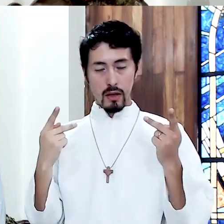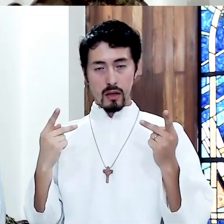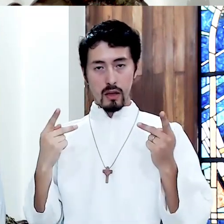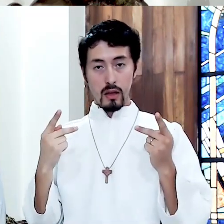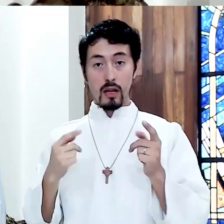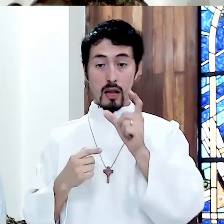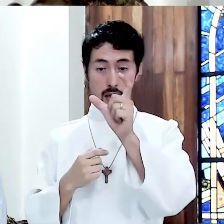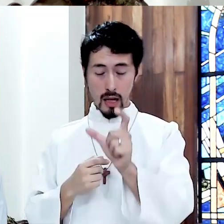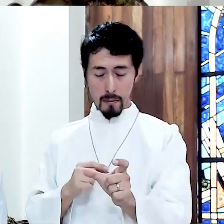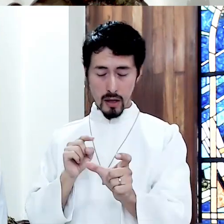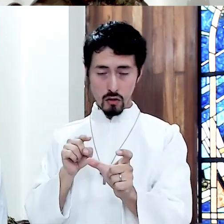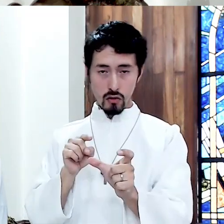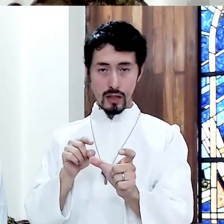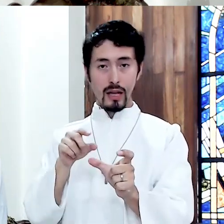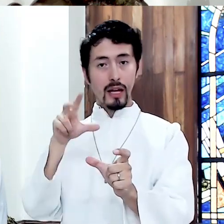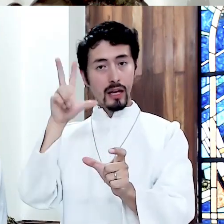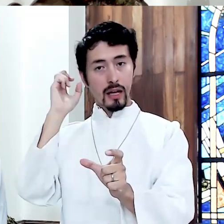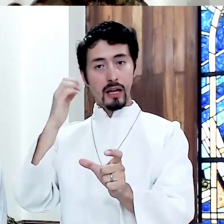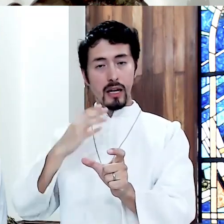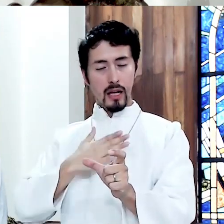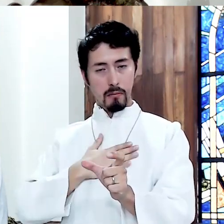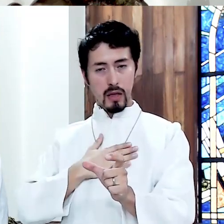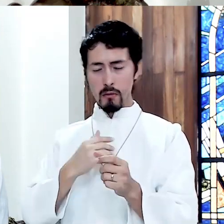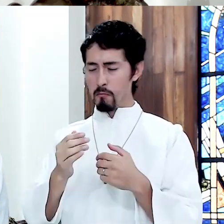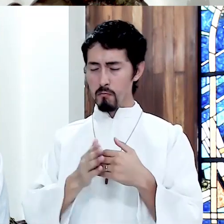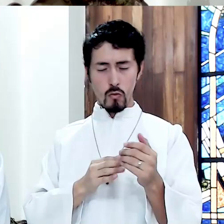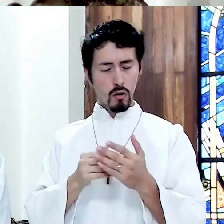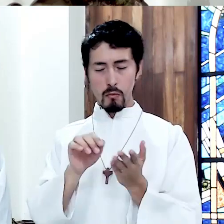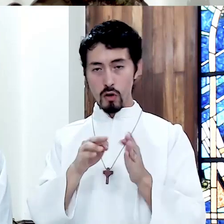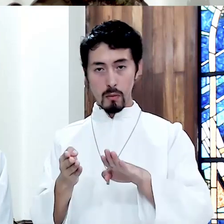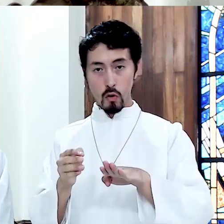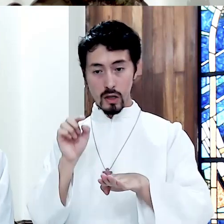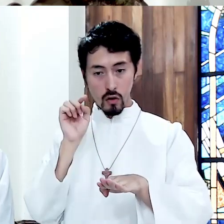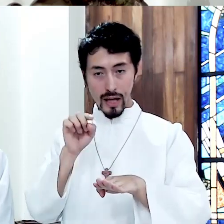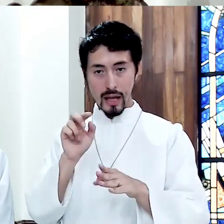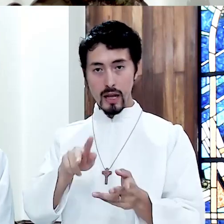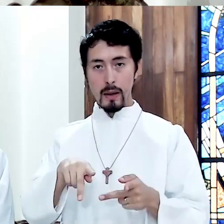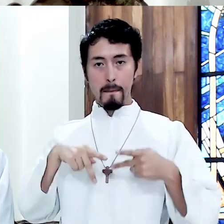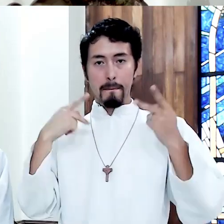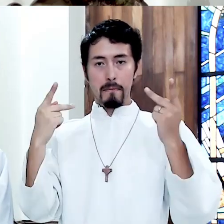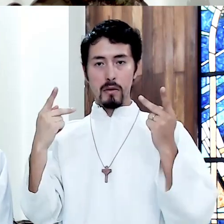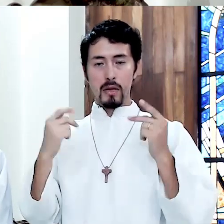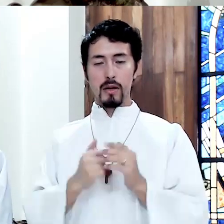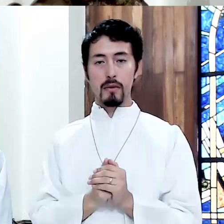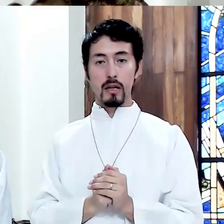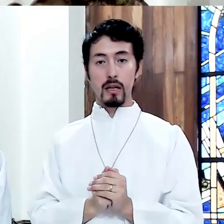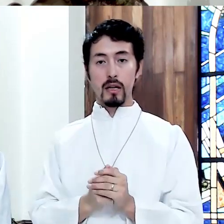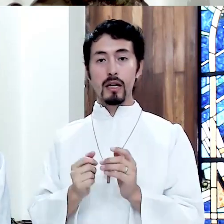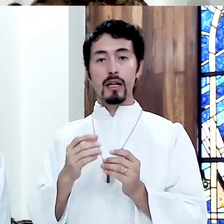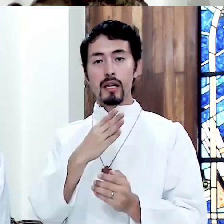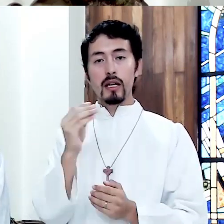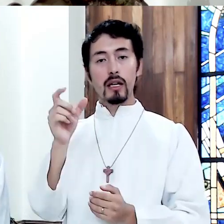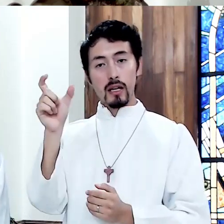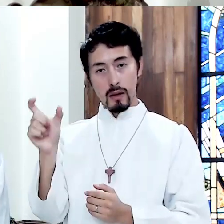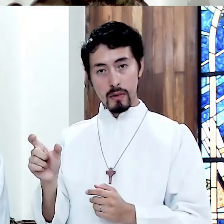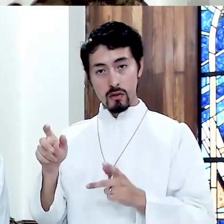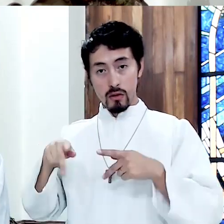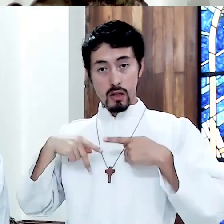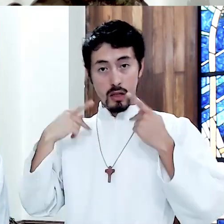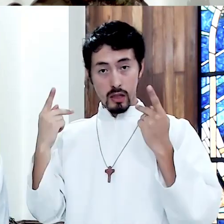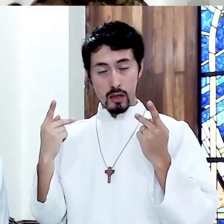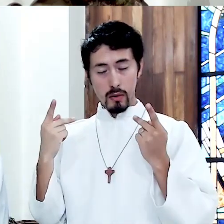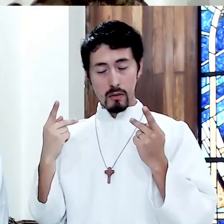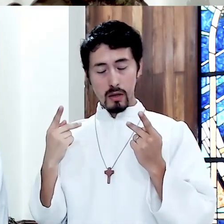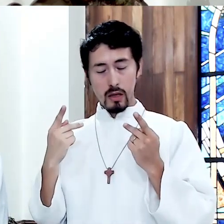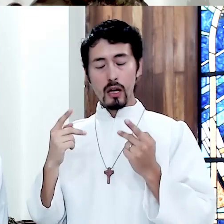haya muerto, vivirá. Y el que vive, no morirá para siempre. Y aquí entonces la pregunta de